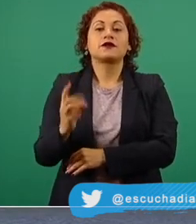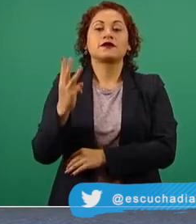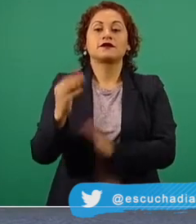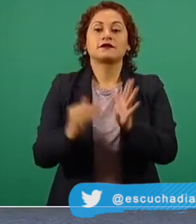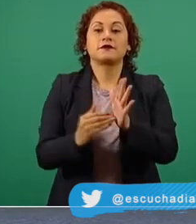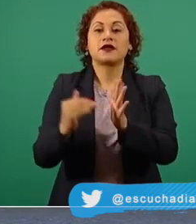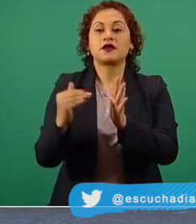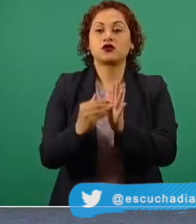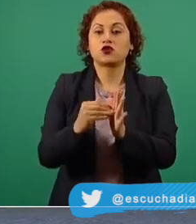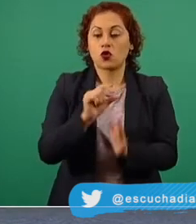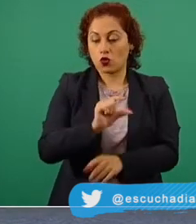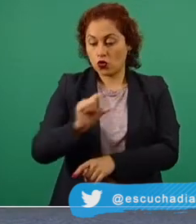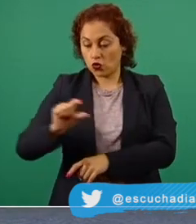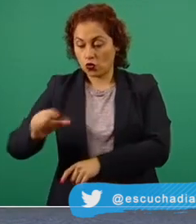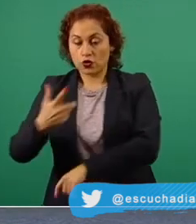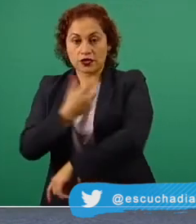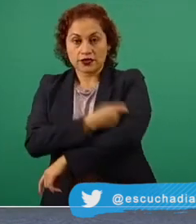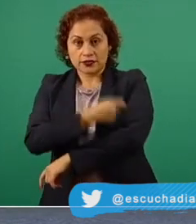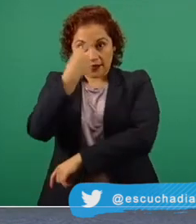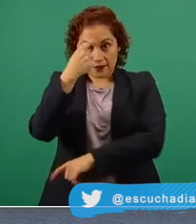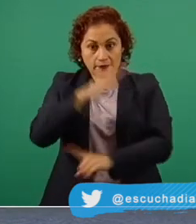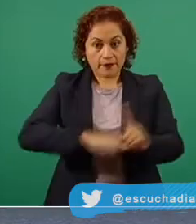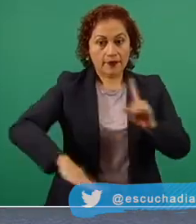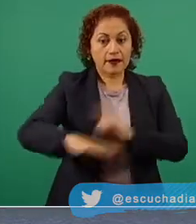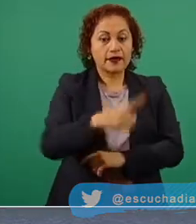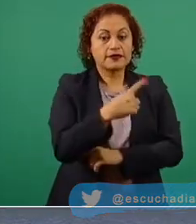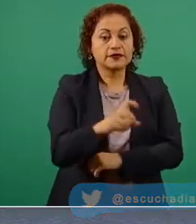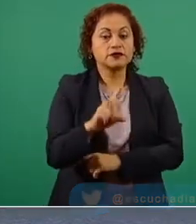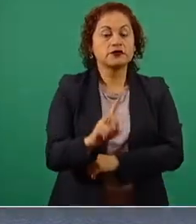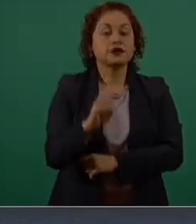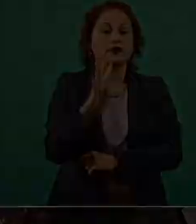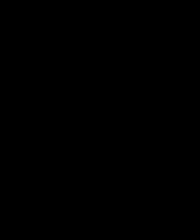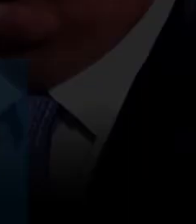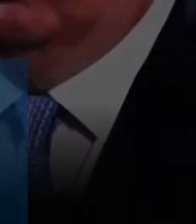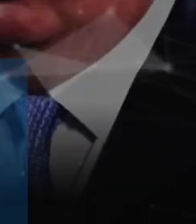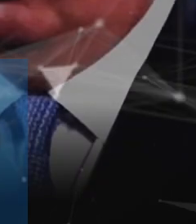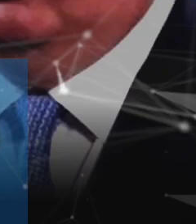para 134.66 millones de personas.